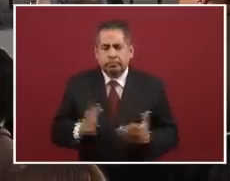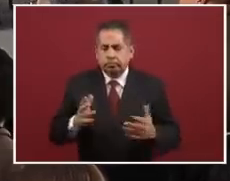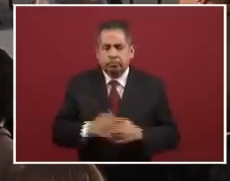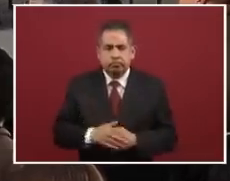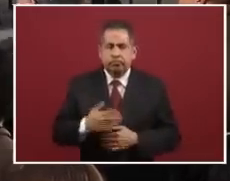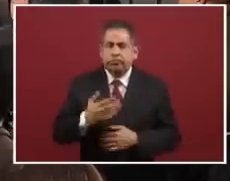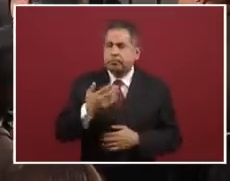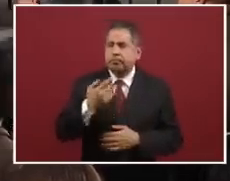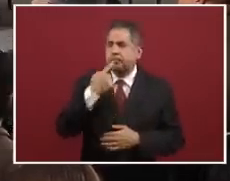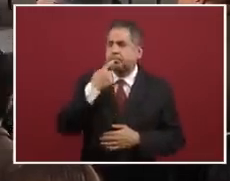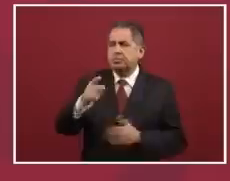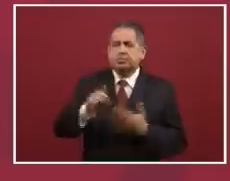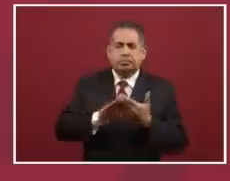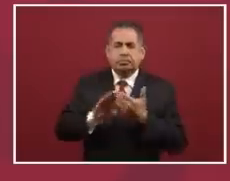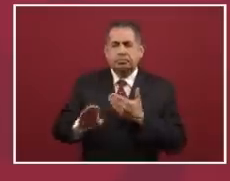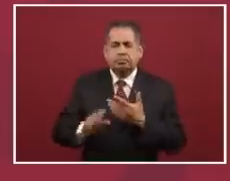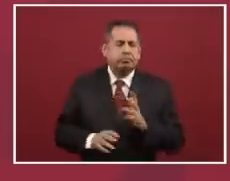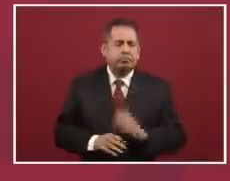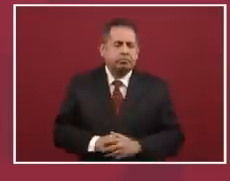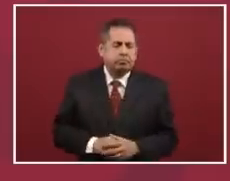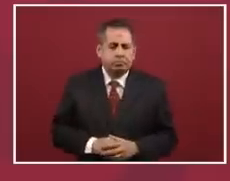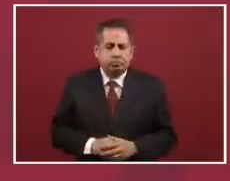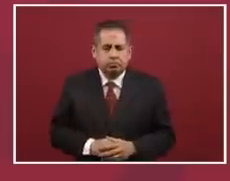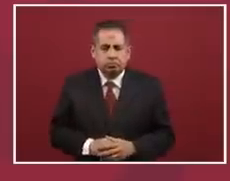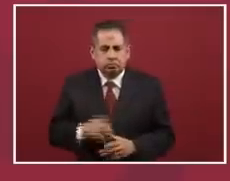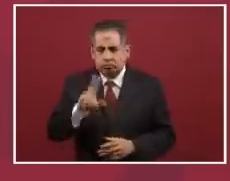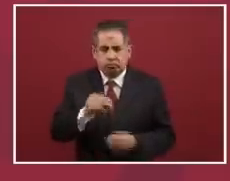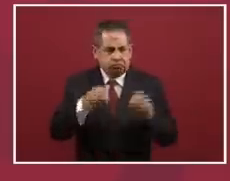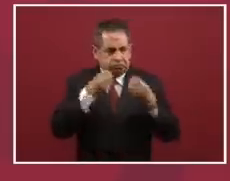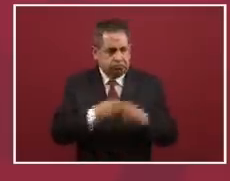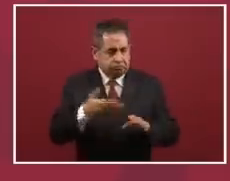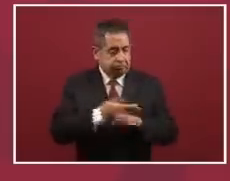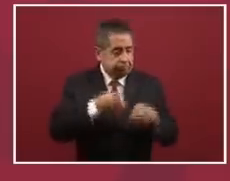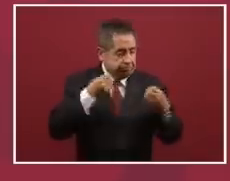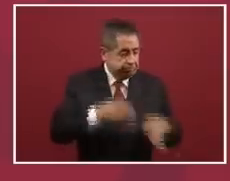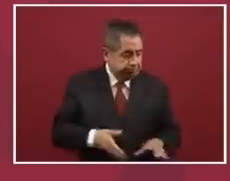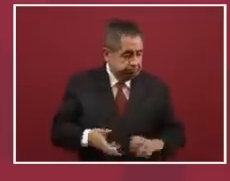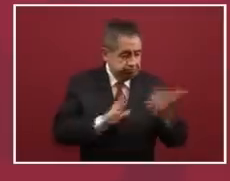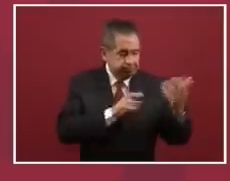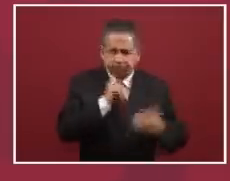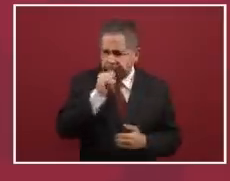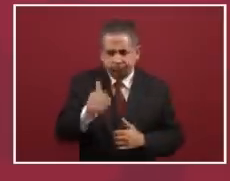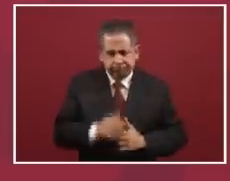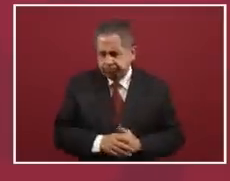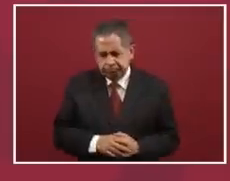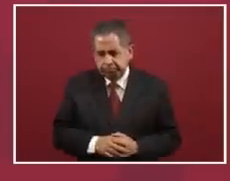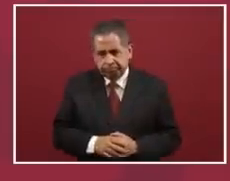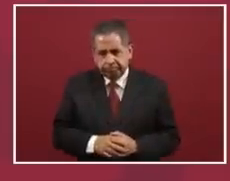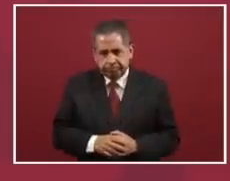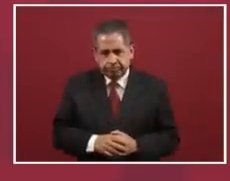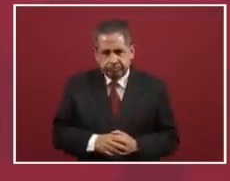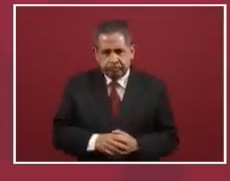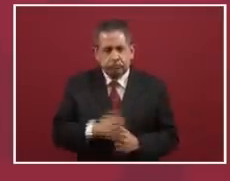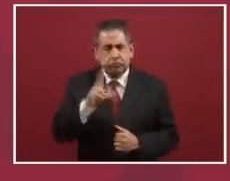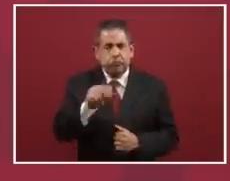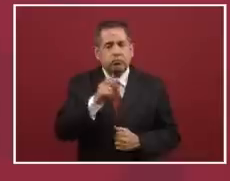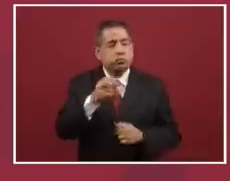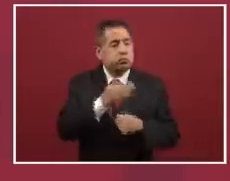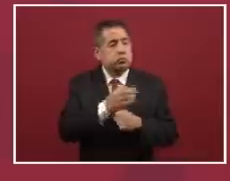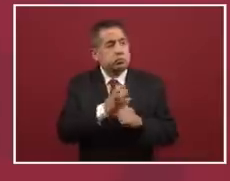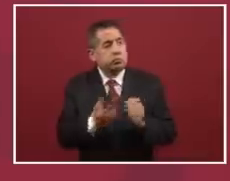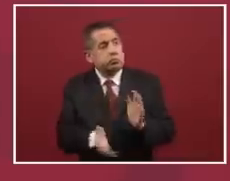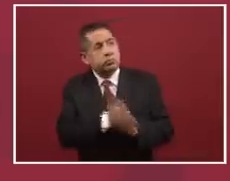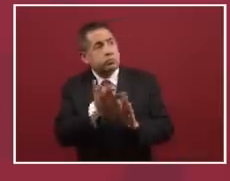amparos que no perjudican porque no se está